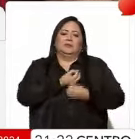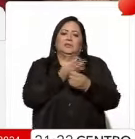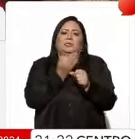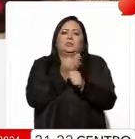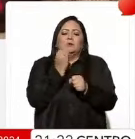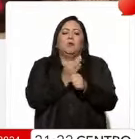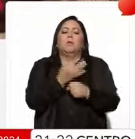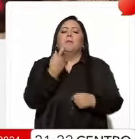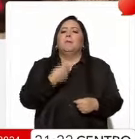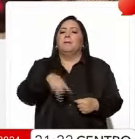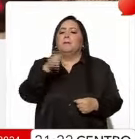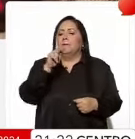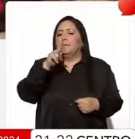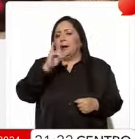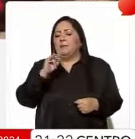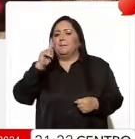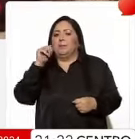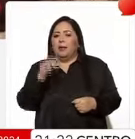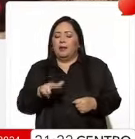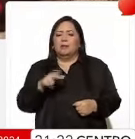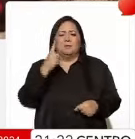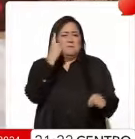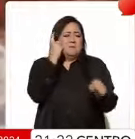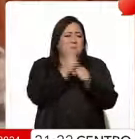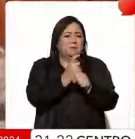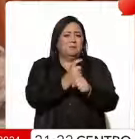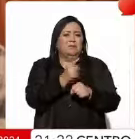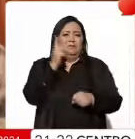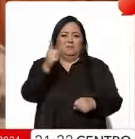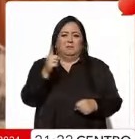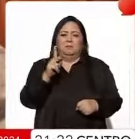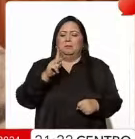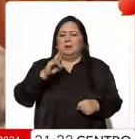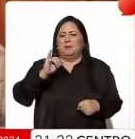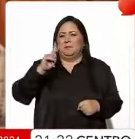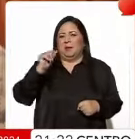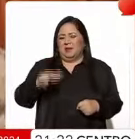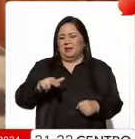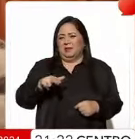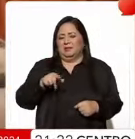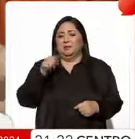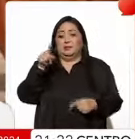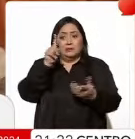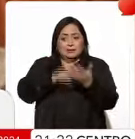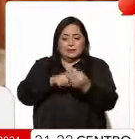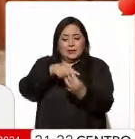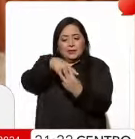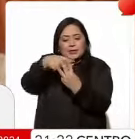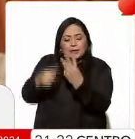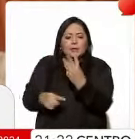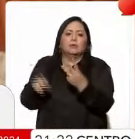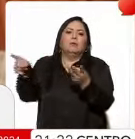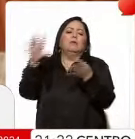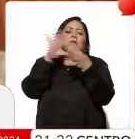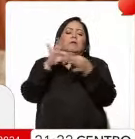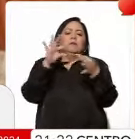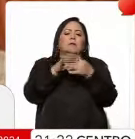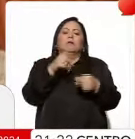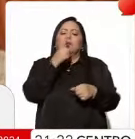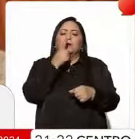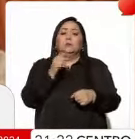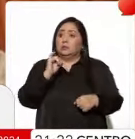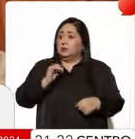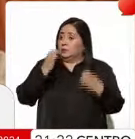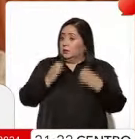chistoso, pero PRI-PAN, particularmente, o el MAC-PRIAN, MC, PRI-PAN, ahí los tres hablaban sobre que estamos